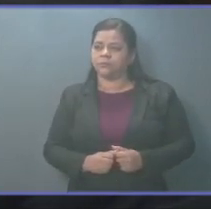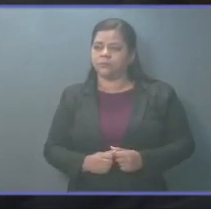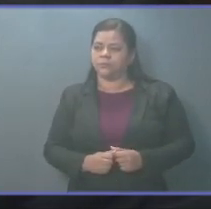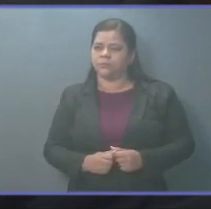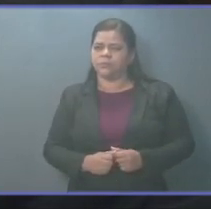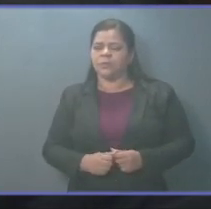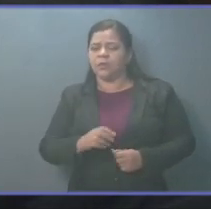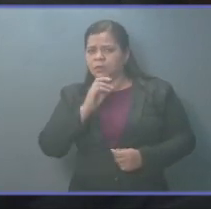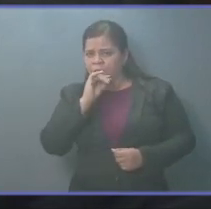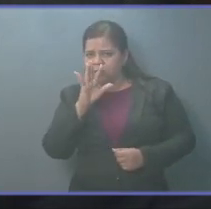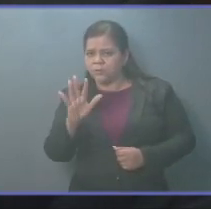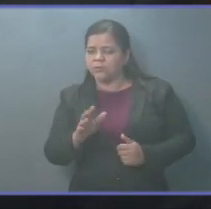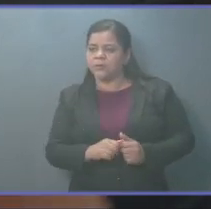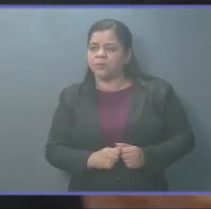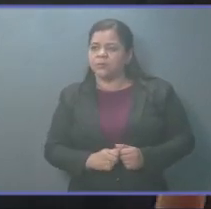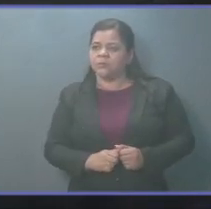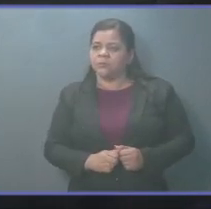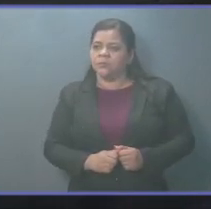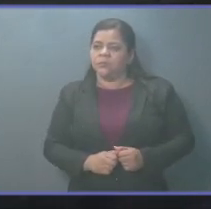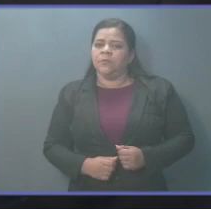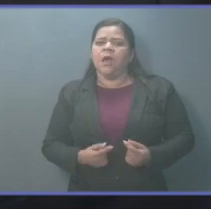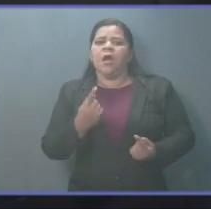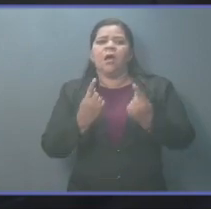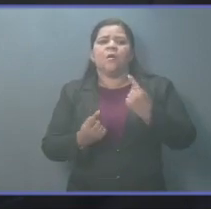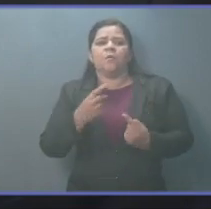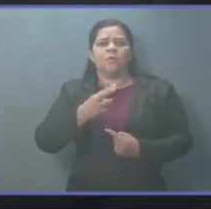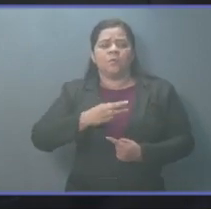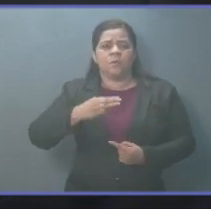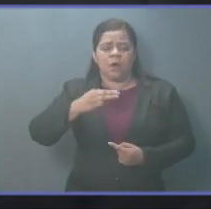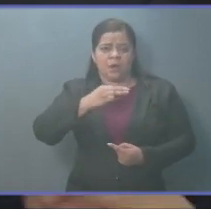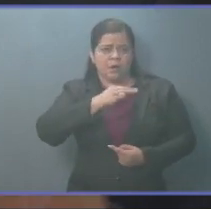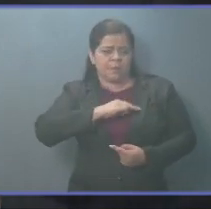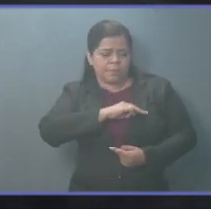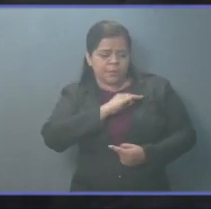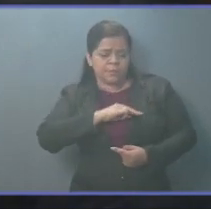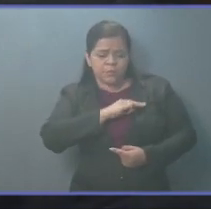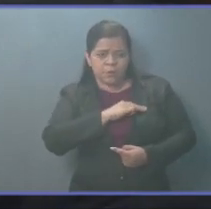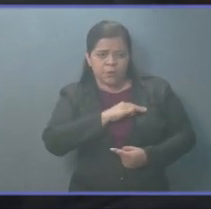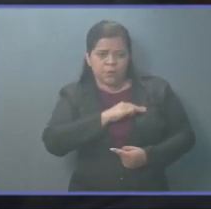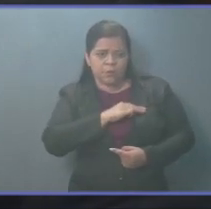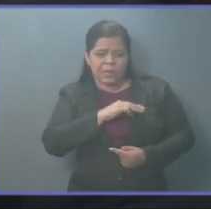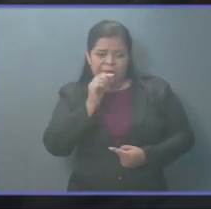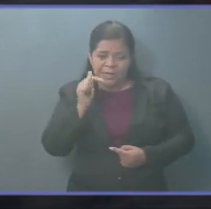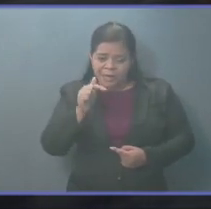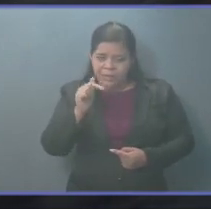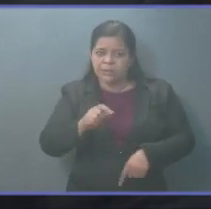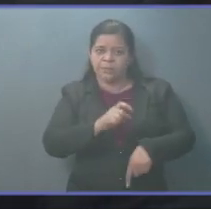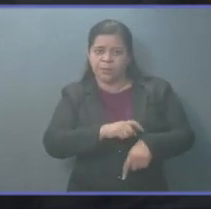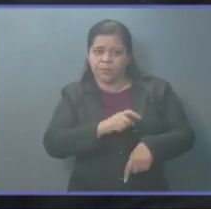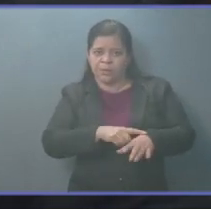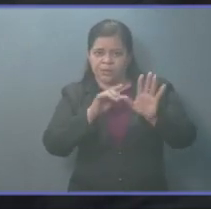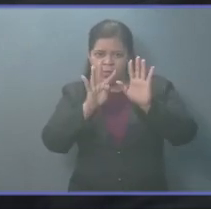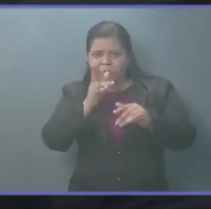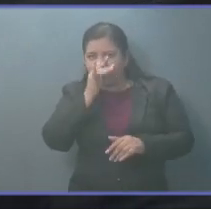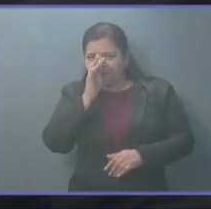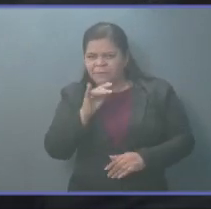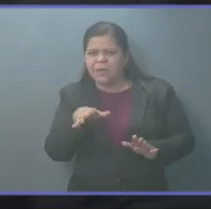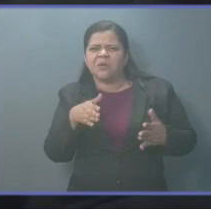que se refería a cuál fue la misión de las unidades de la Fuerza Armada en la operación que realizó el 9 de febrero.